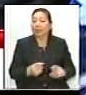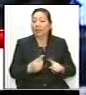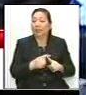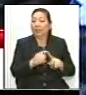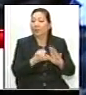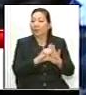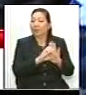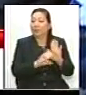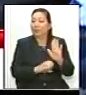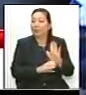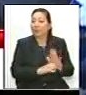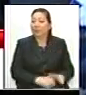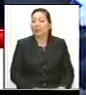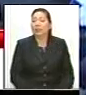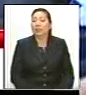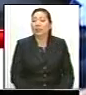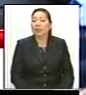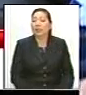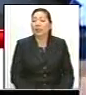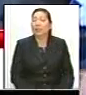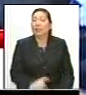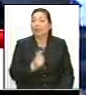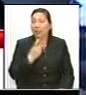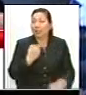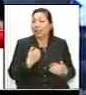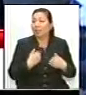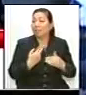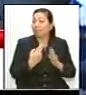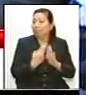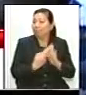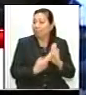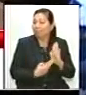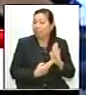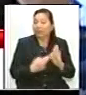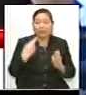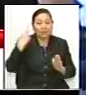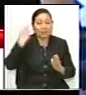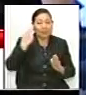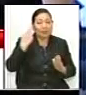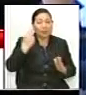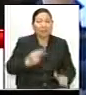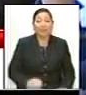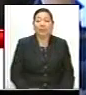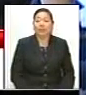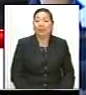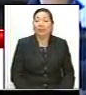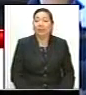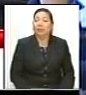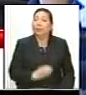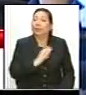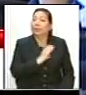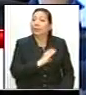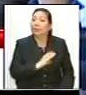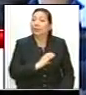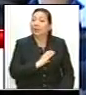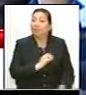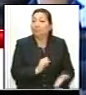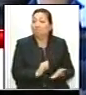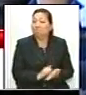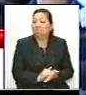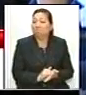Tribunal Constitucional? Que se tiene que reglamentar las razones de conciencia